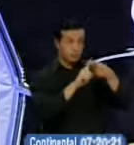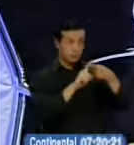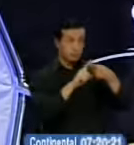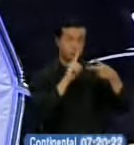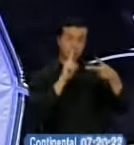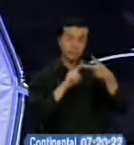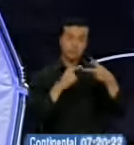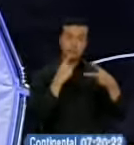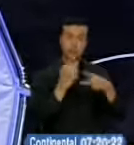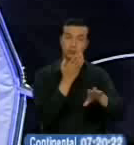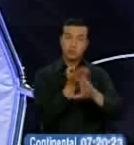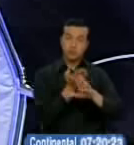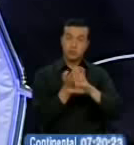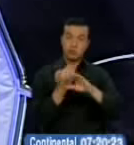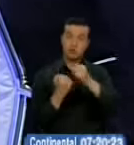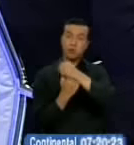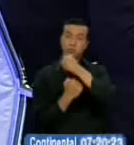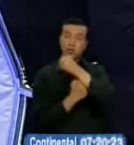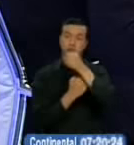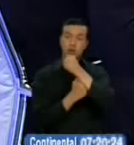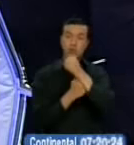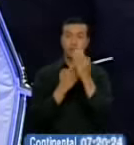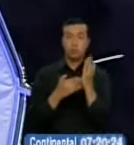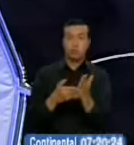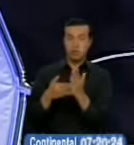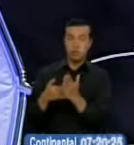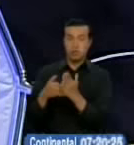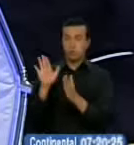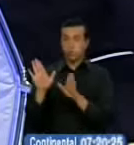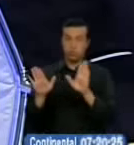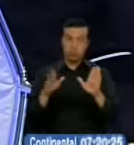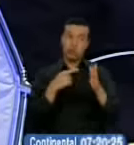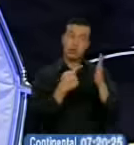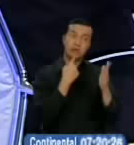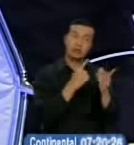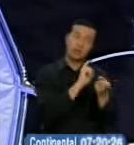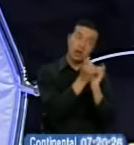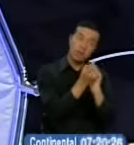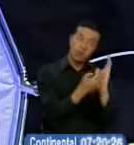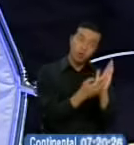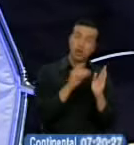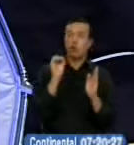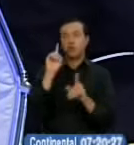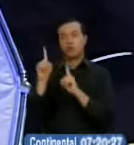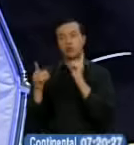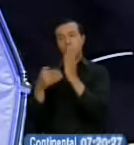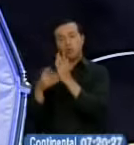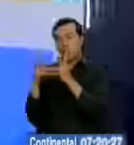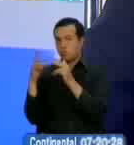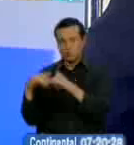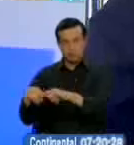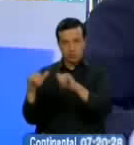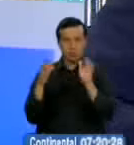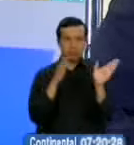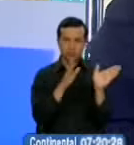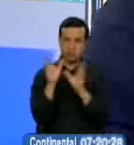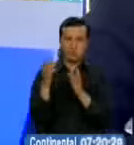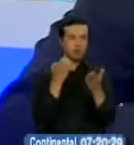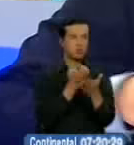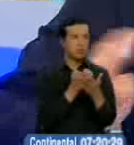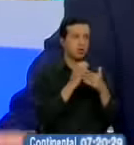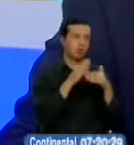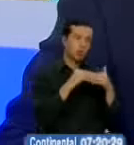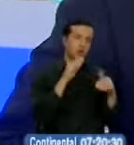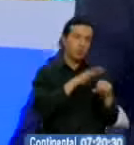el otro lado se plantea el fortalecimiento del modelo. Lo cierto es que tenemos una economía dolarizada y que sea culpa de